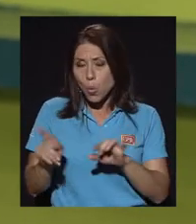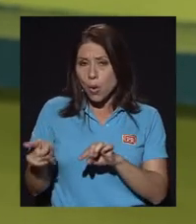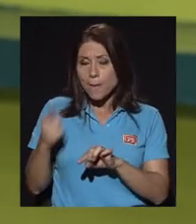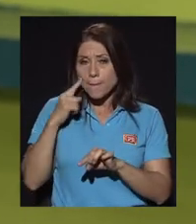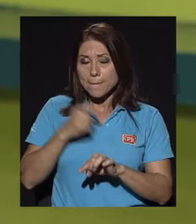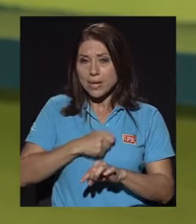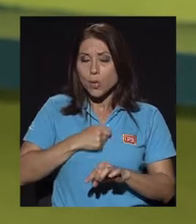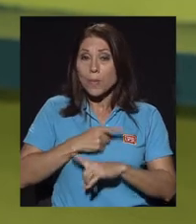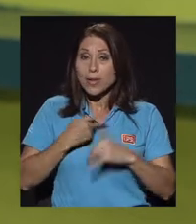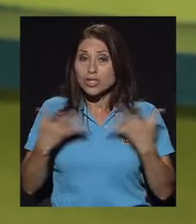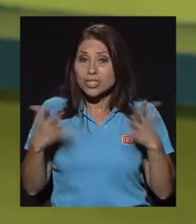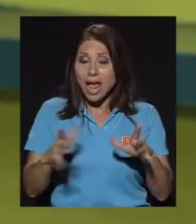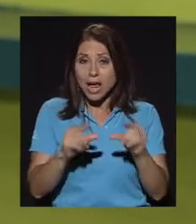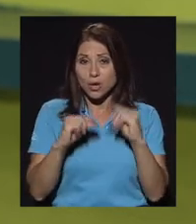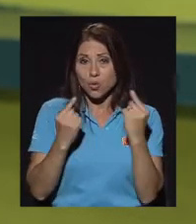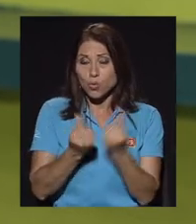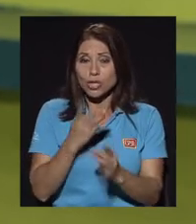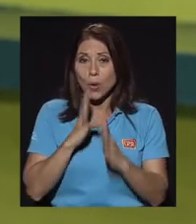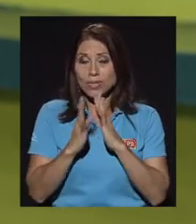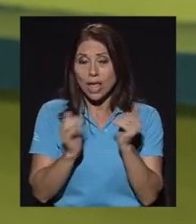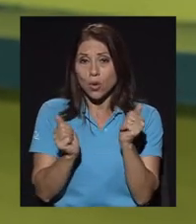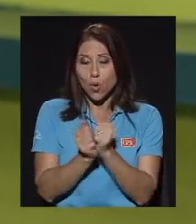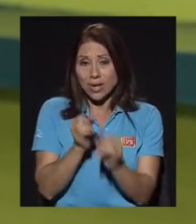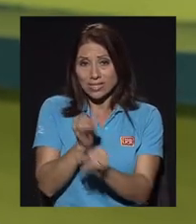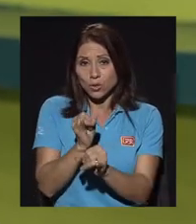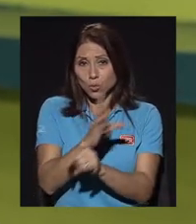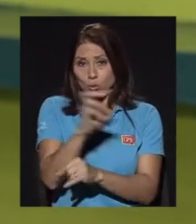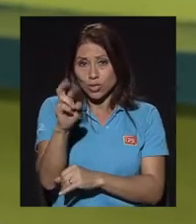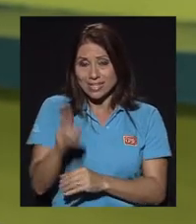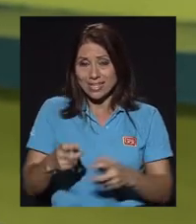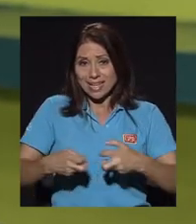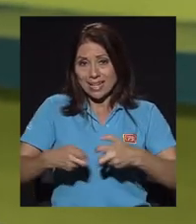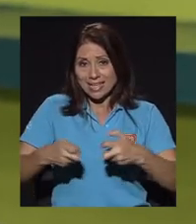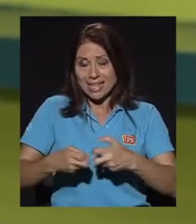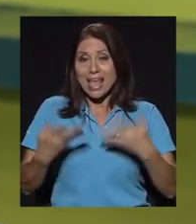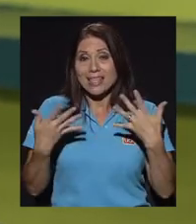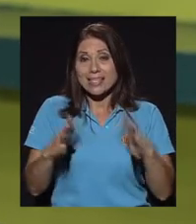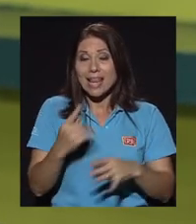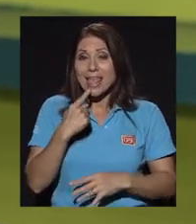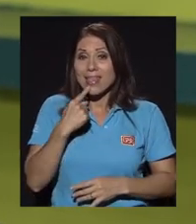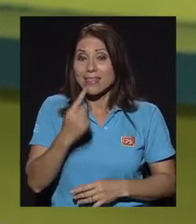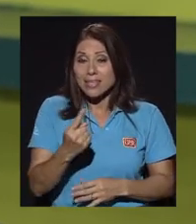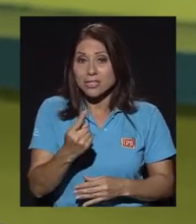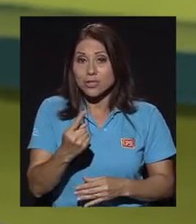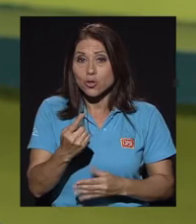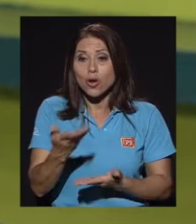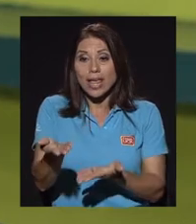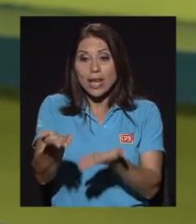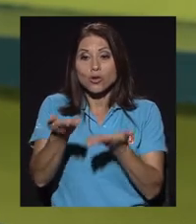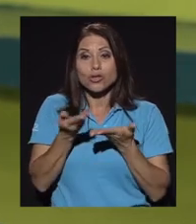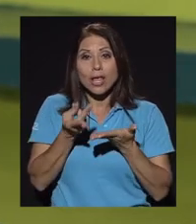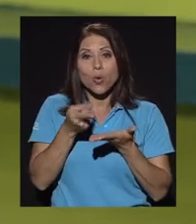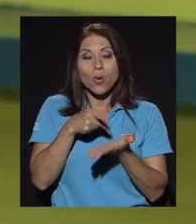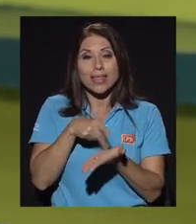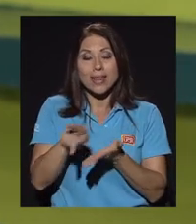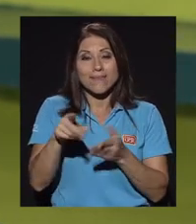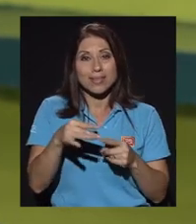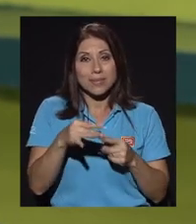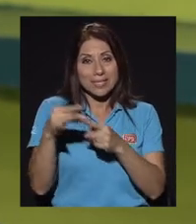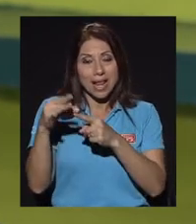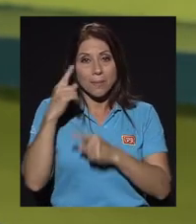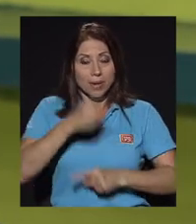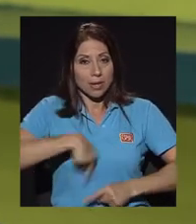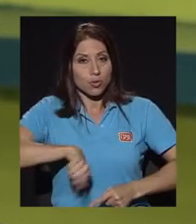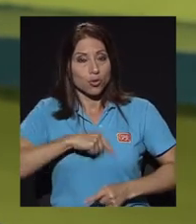han conversado con el Instituto Costarricense de Electricidad, en la cual le han dicho de que nos den una tarifa especial para que tengamos una